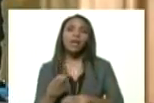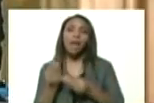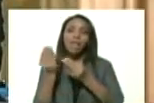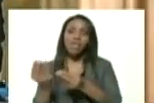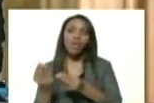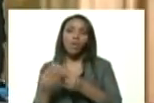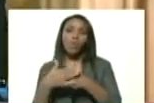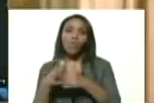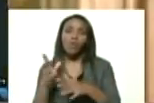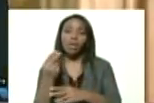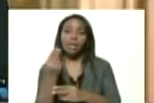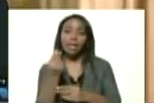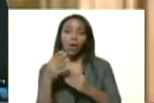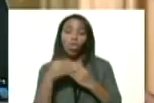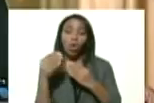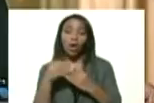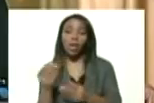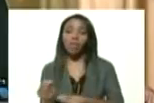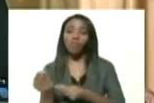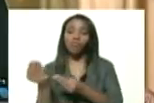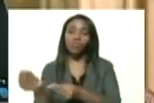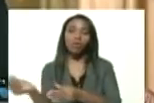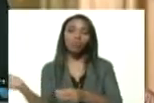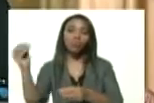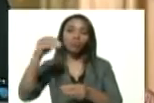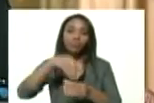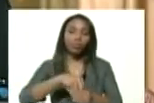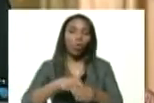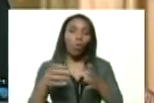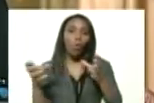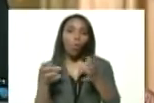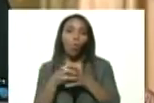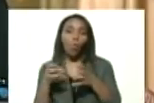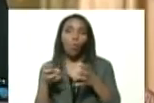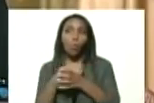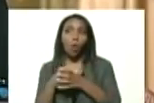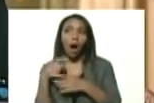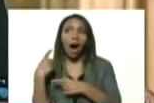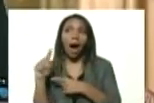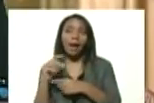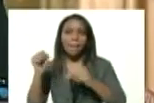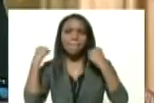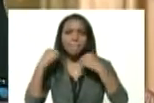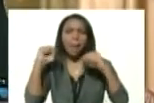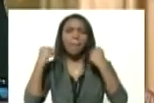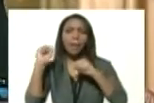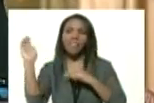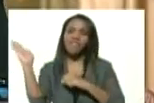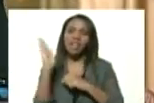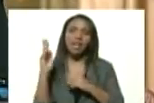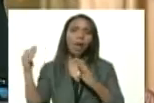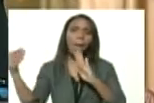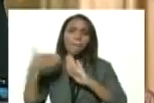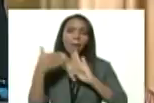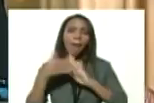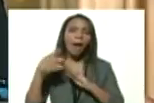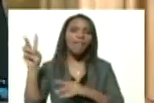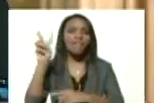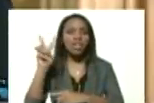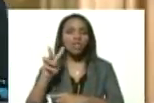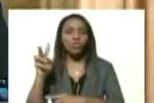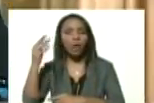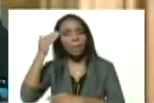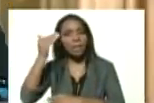bastante billete en dólares y los incorporaron a los grupos que estaban entrenados para venir a atacar militarmente a venezuela